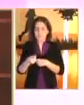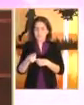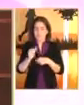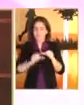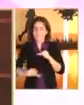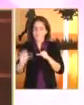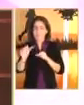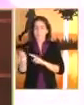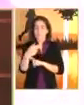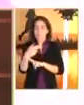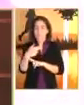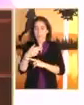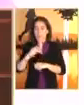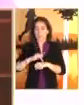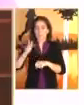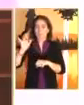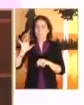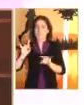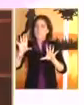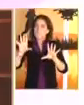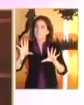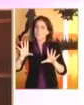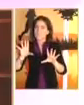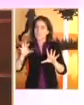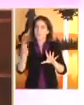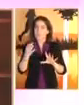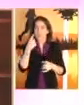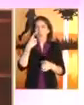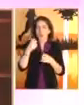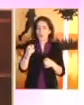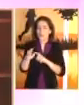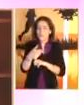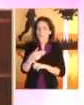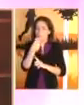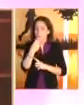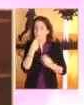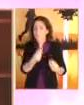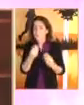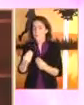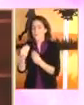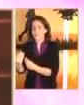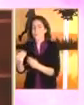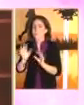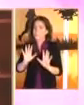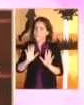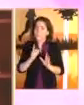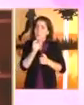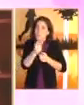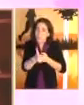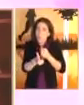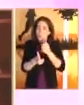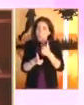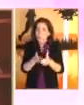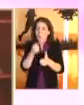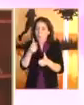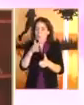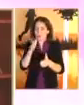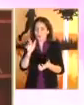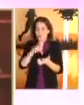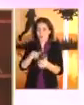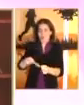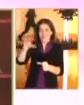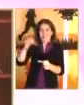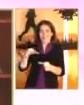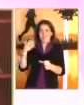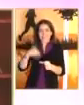consumo de pescado durante tiempo, y que luego hay que tener controlado para ir introduciendo nuevamente el pescado en la alimentación, porque consideramos que es básico